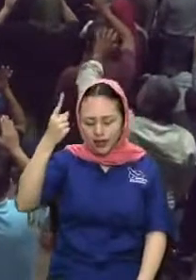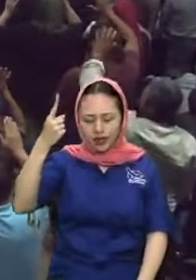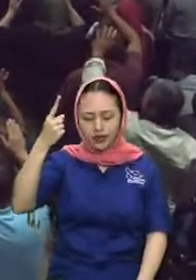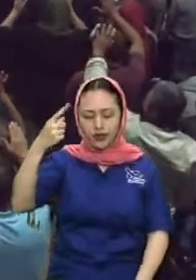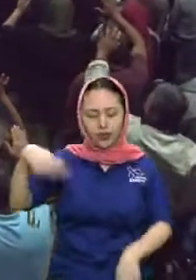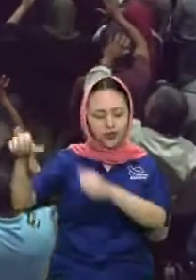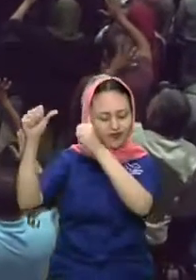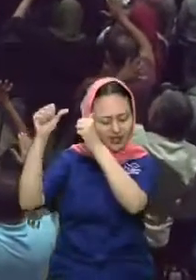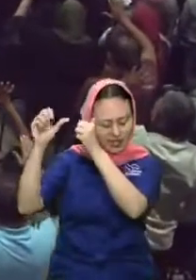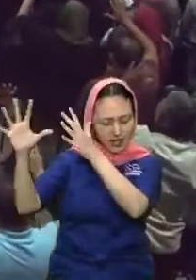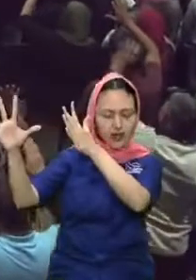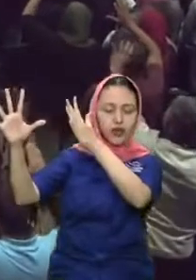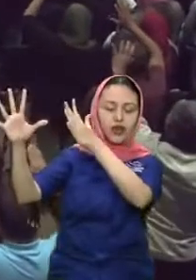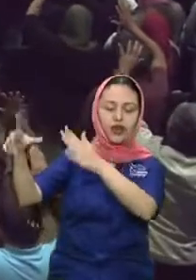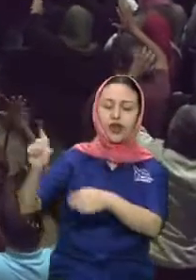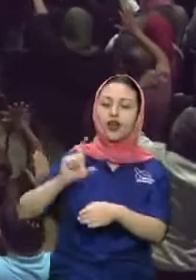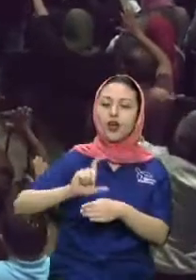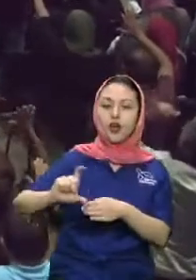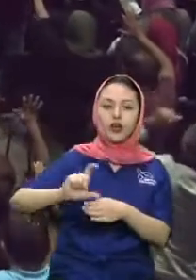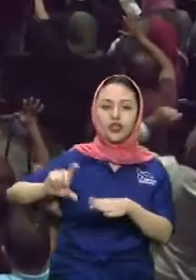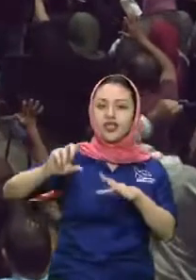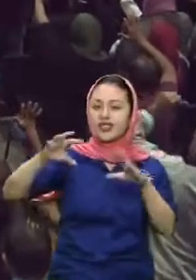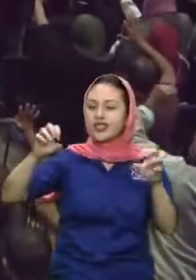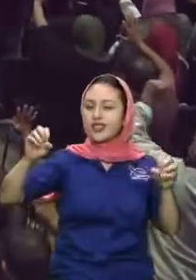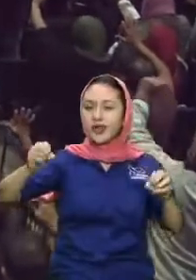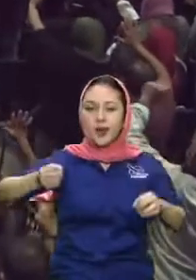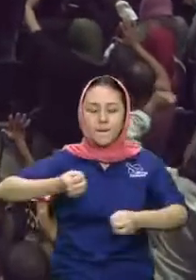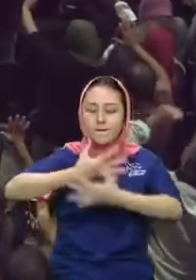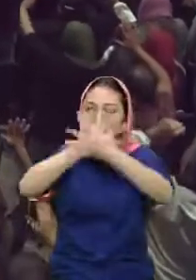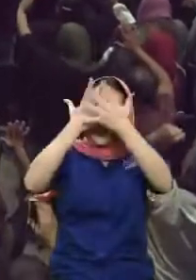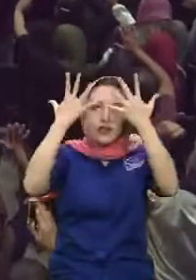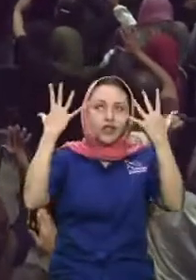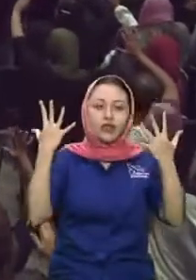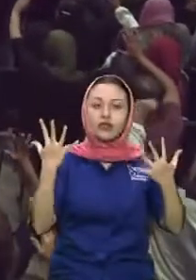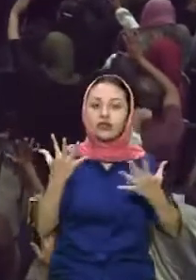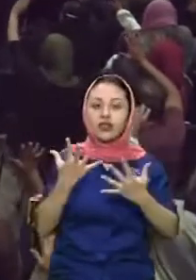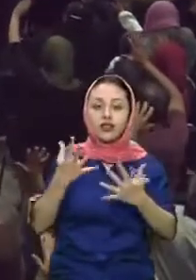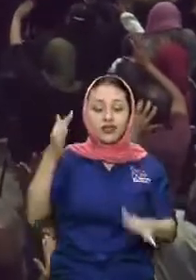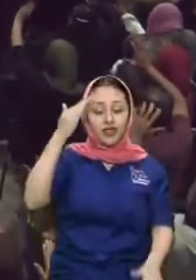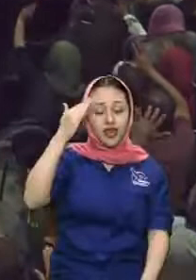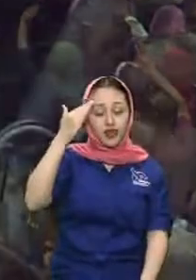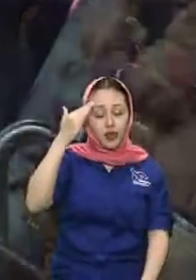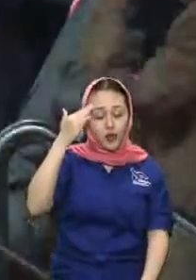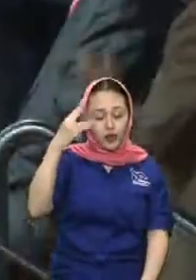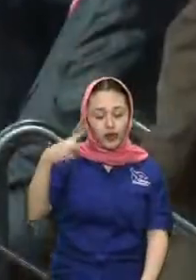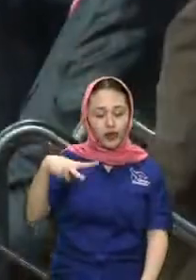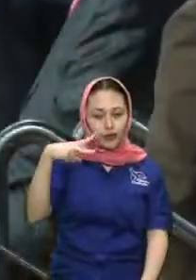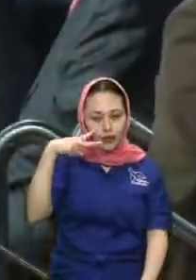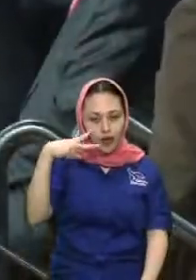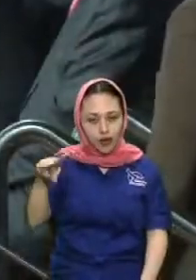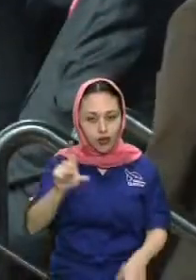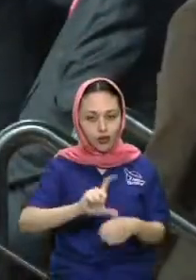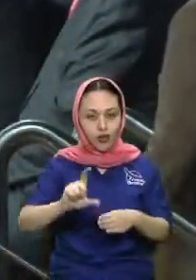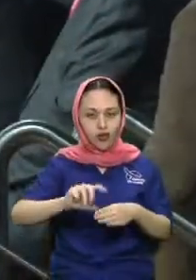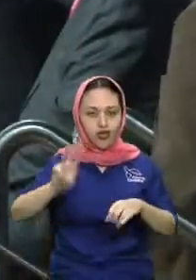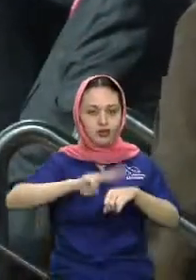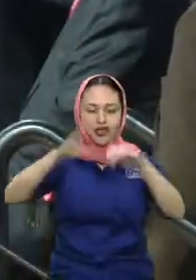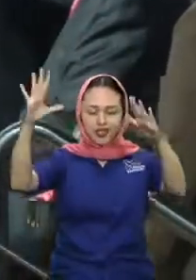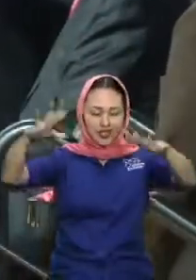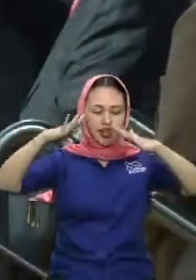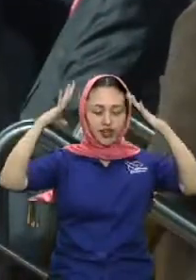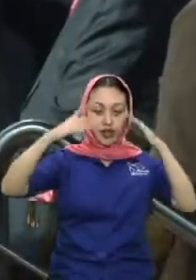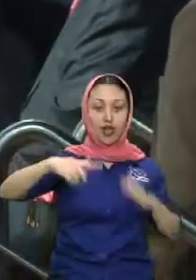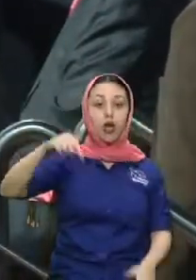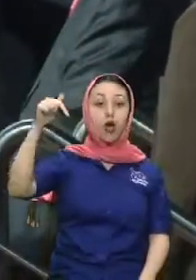maravillosas, Padre bendito, y sabemos que aún veremos cosas mayores, Padre bendito. Hoy nos regocijamos con